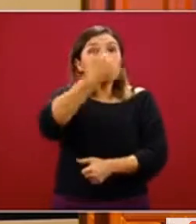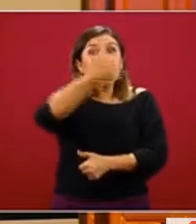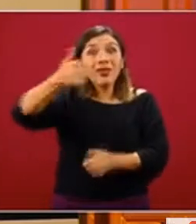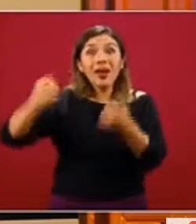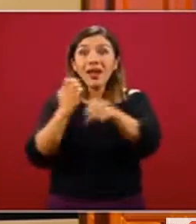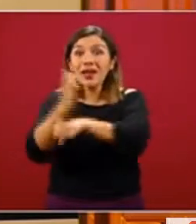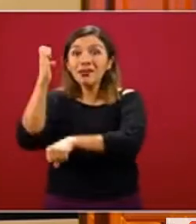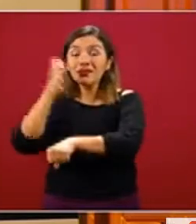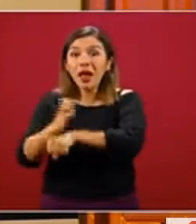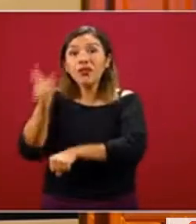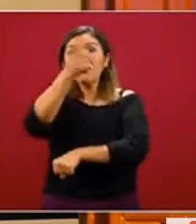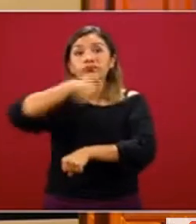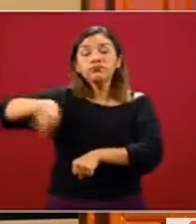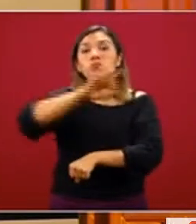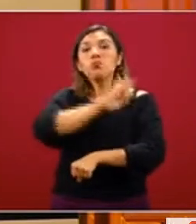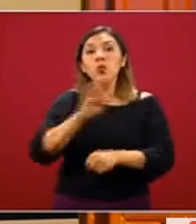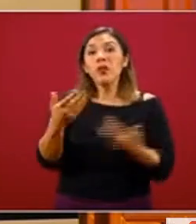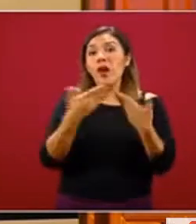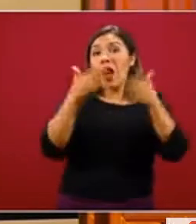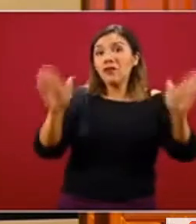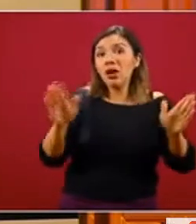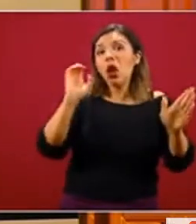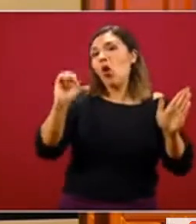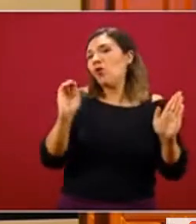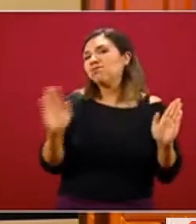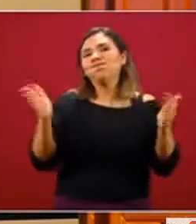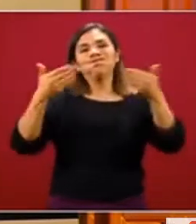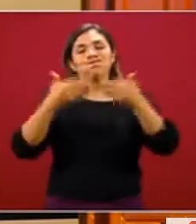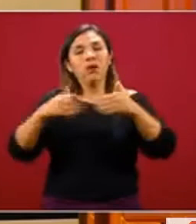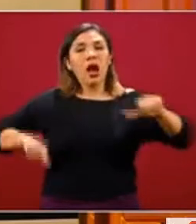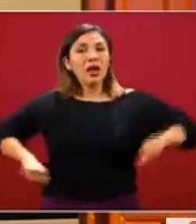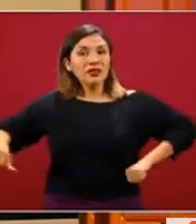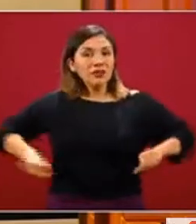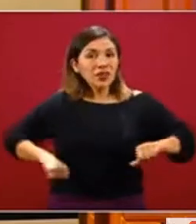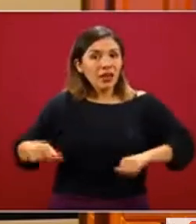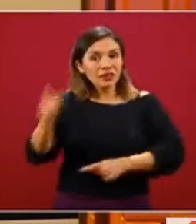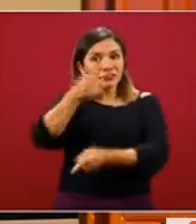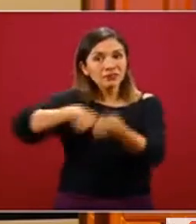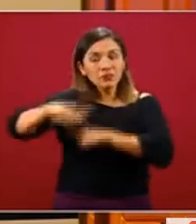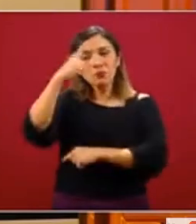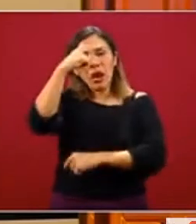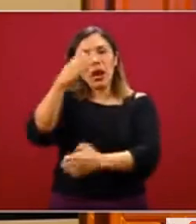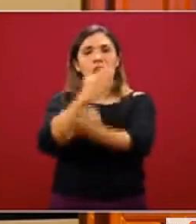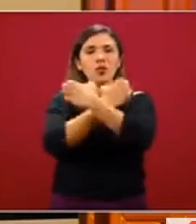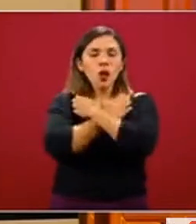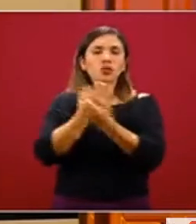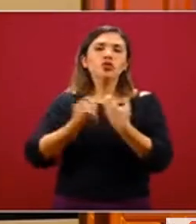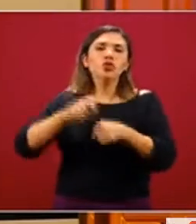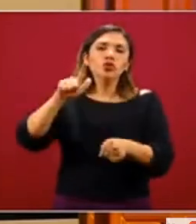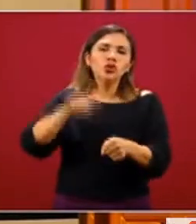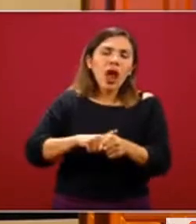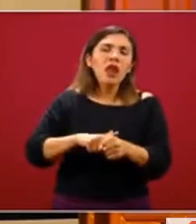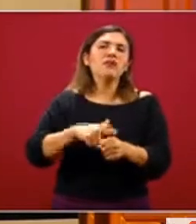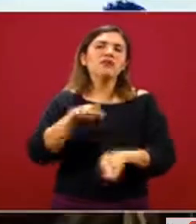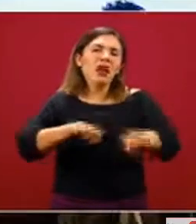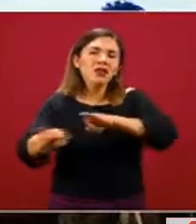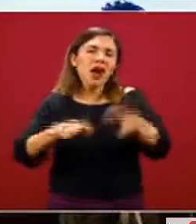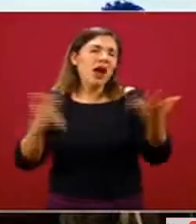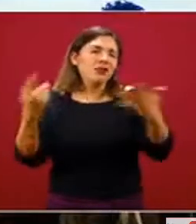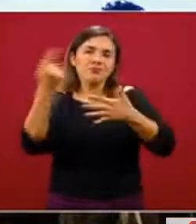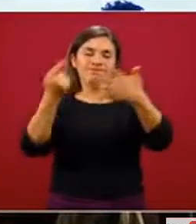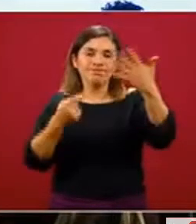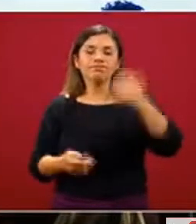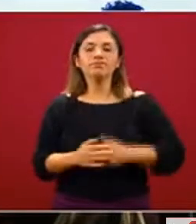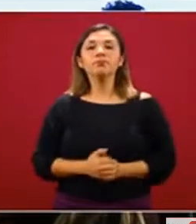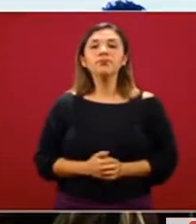ellas, podrá abrir o cerrar actividades sociales, educativas, laborales, etc. Bien, pasemos